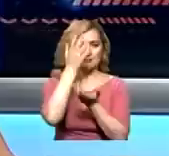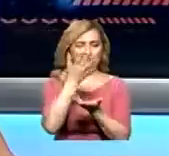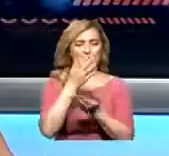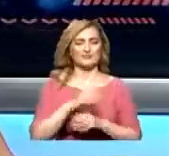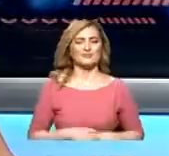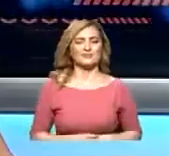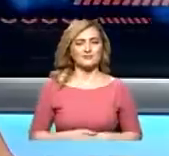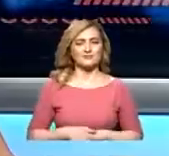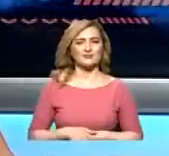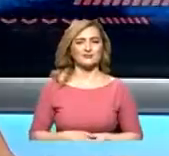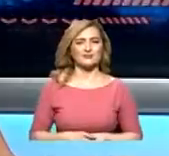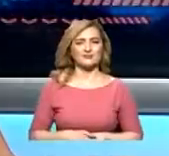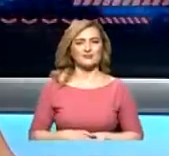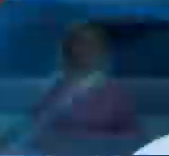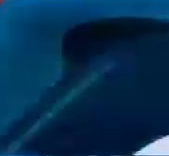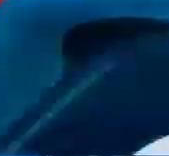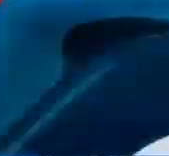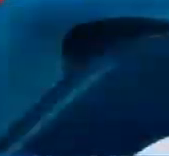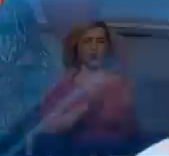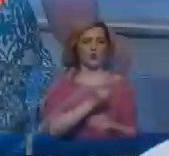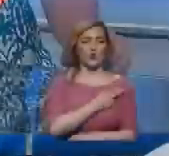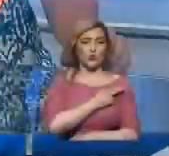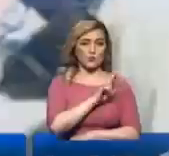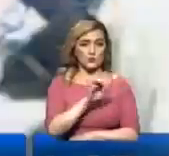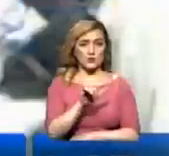en nuestra sintonía.